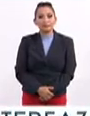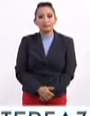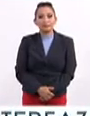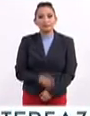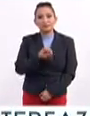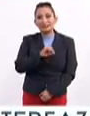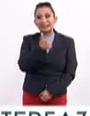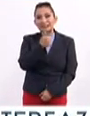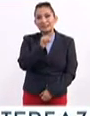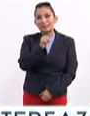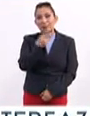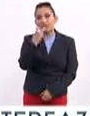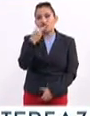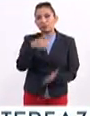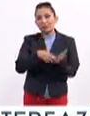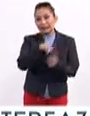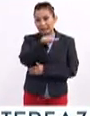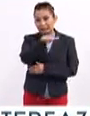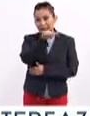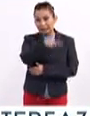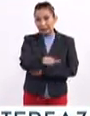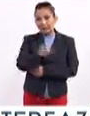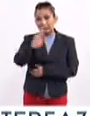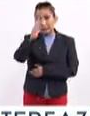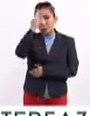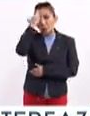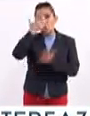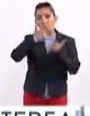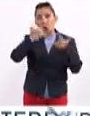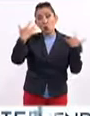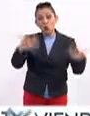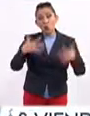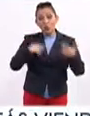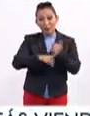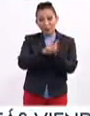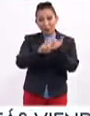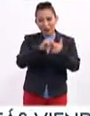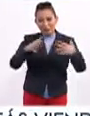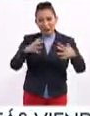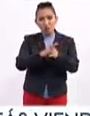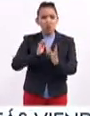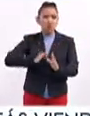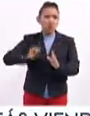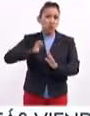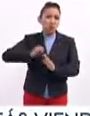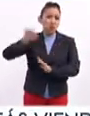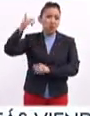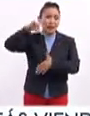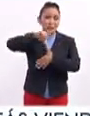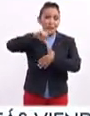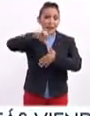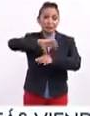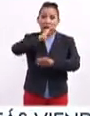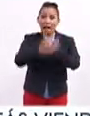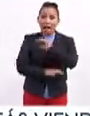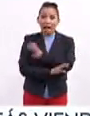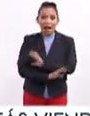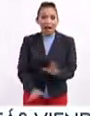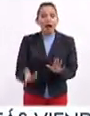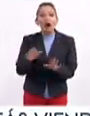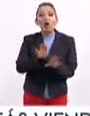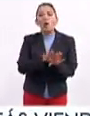El 26 de septiembre de 2016 será recordado como el día en que el conflicto armado más antiguo de América Latina llegó a su fin,